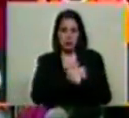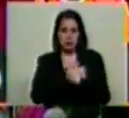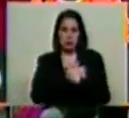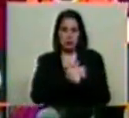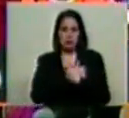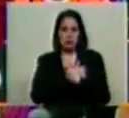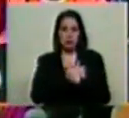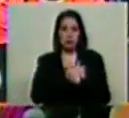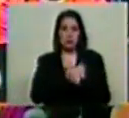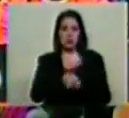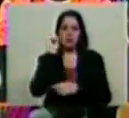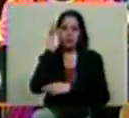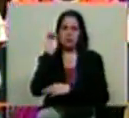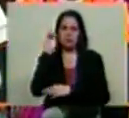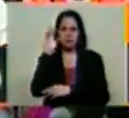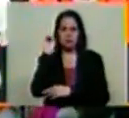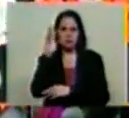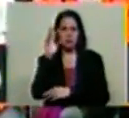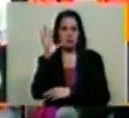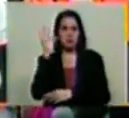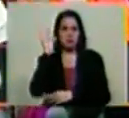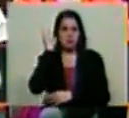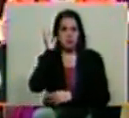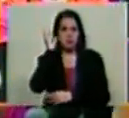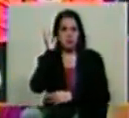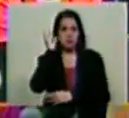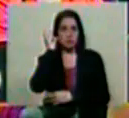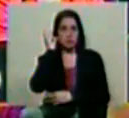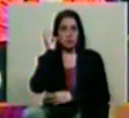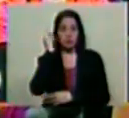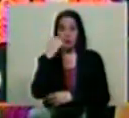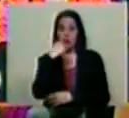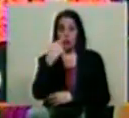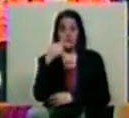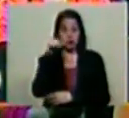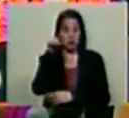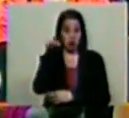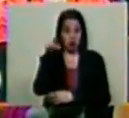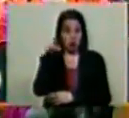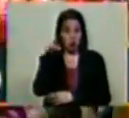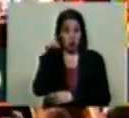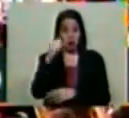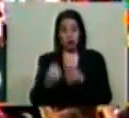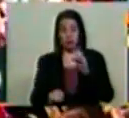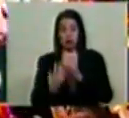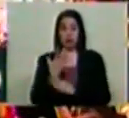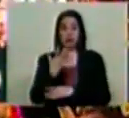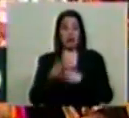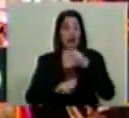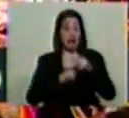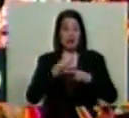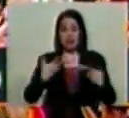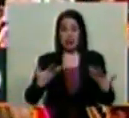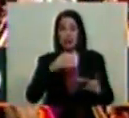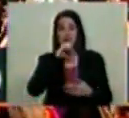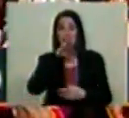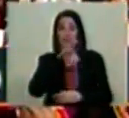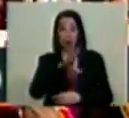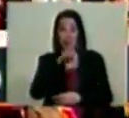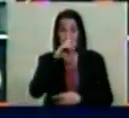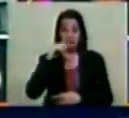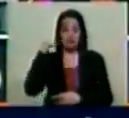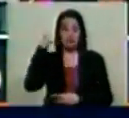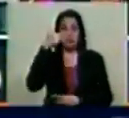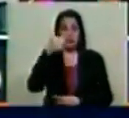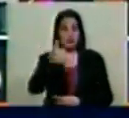esta gran asamblea de mujeres que, como dices tú, están haciendo historia, historia de